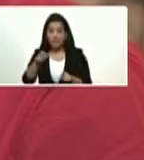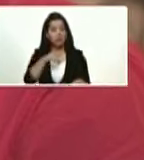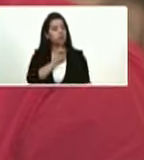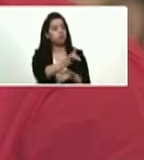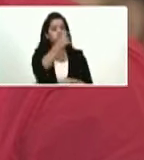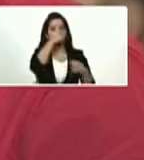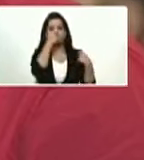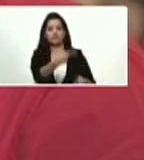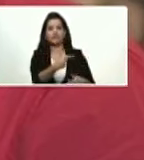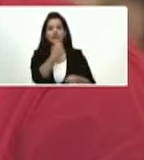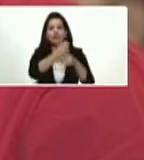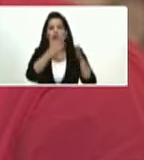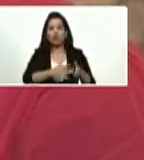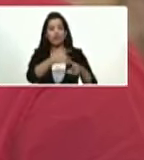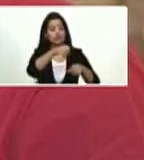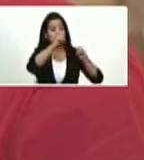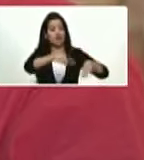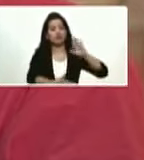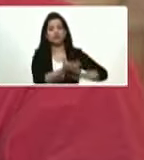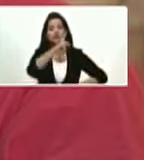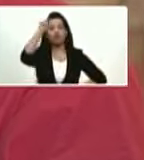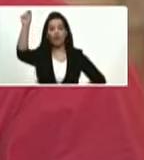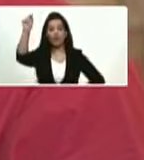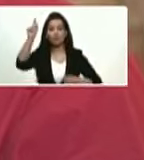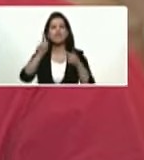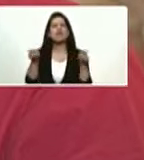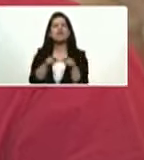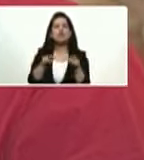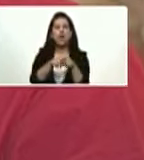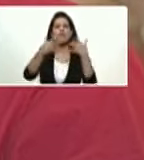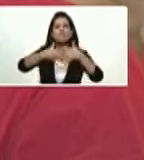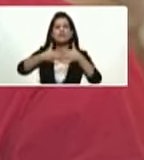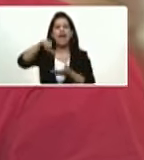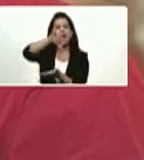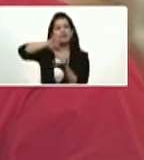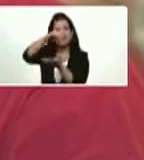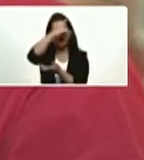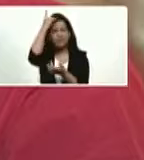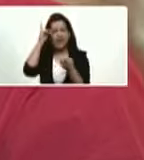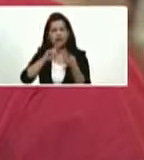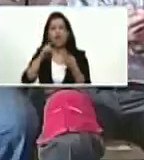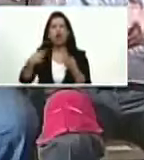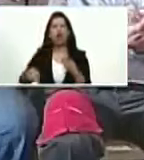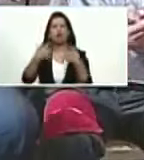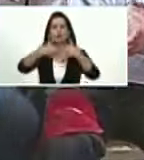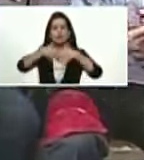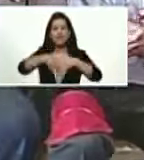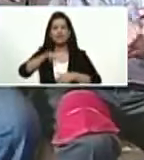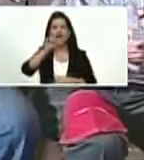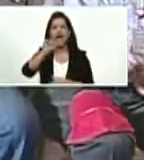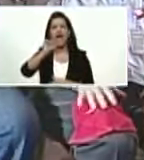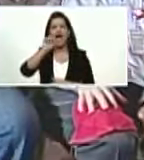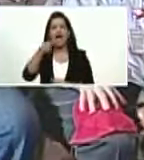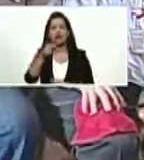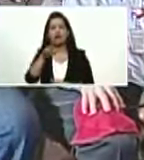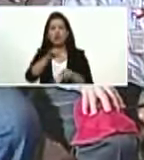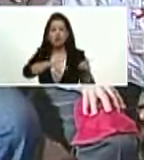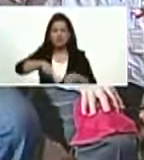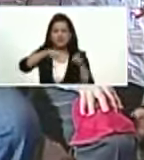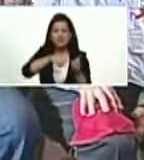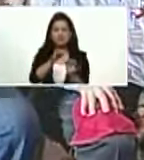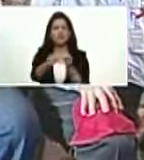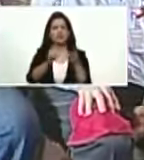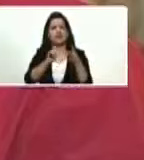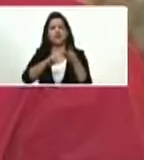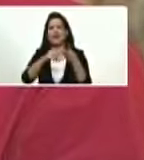con Inbepal, Aceites Diana, Sanitarios Maracay, Agroisleña, entre otras. El comandante Chávez